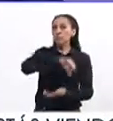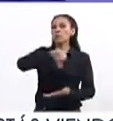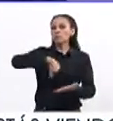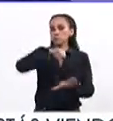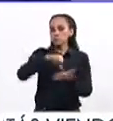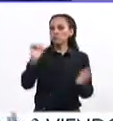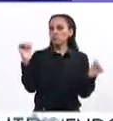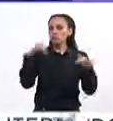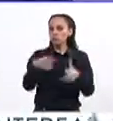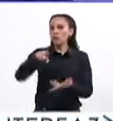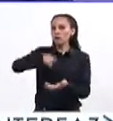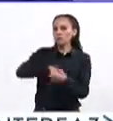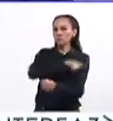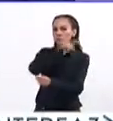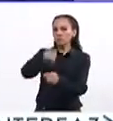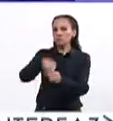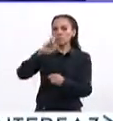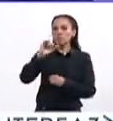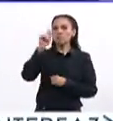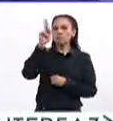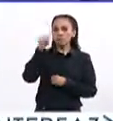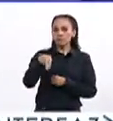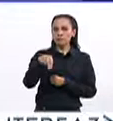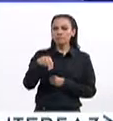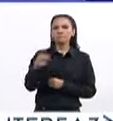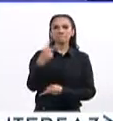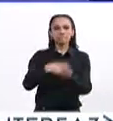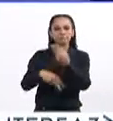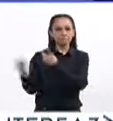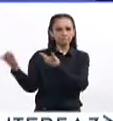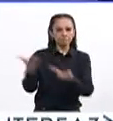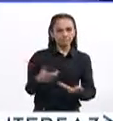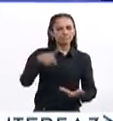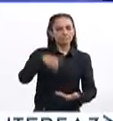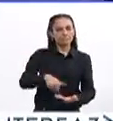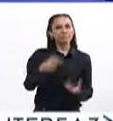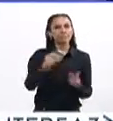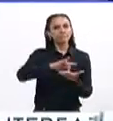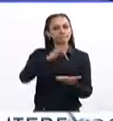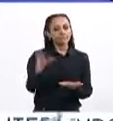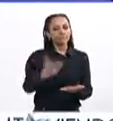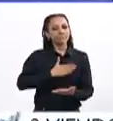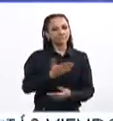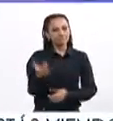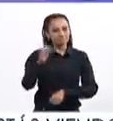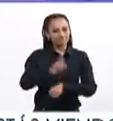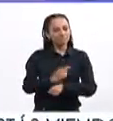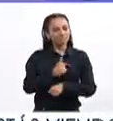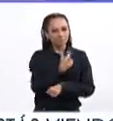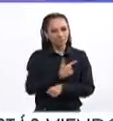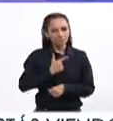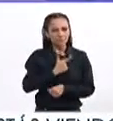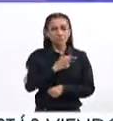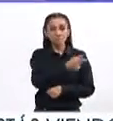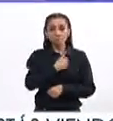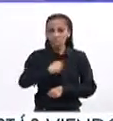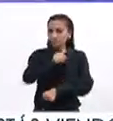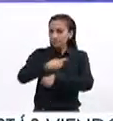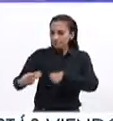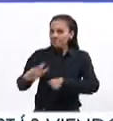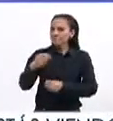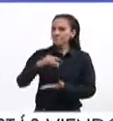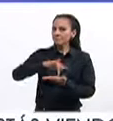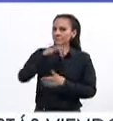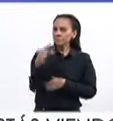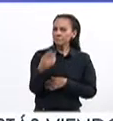del Instituto Politécnico Nacional. Gracias por estar con nosotros, maestra. Muy buenos días, un placer. Buenos días, gracias por la invitación. Pues es un